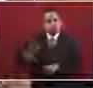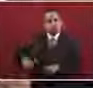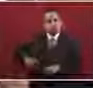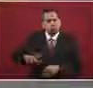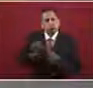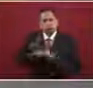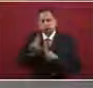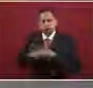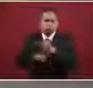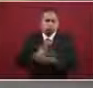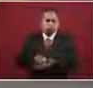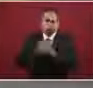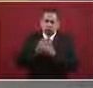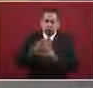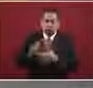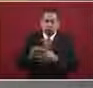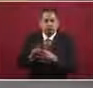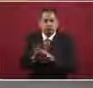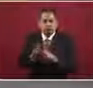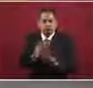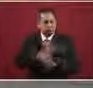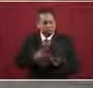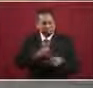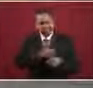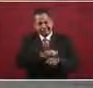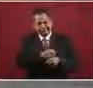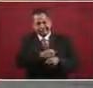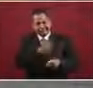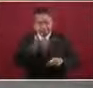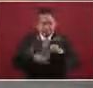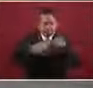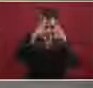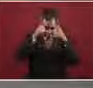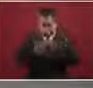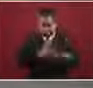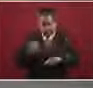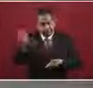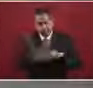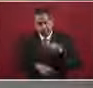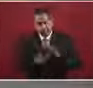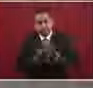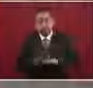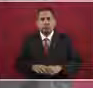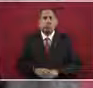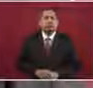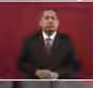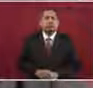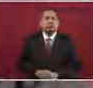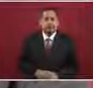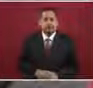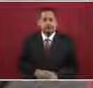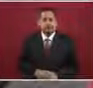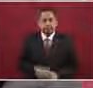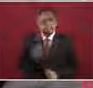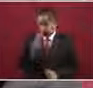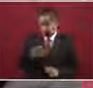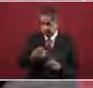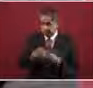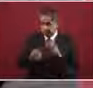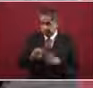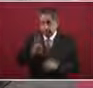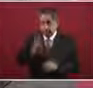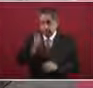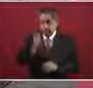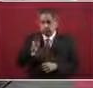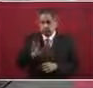responder a esta demanda de poner fin a las corridas de toros en México? Bueno, para empezar, se